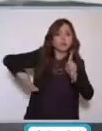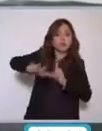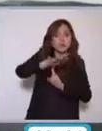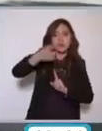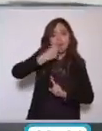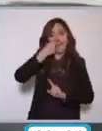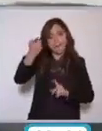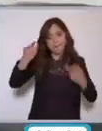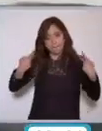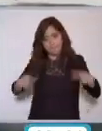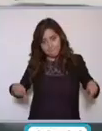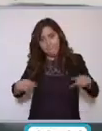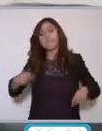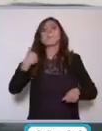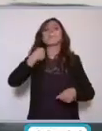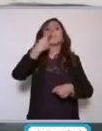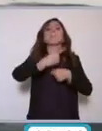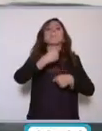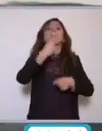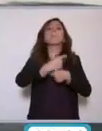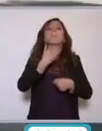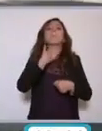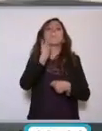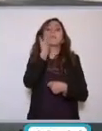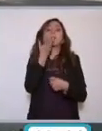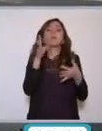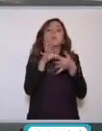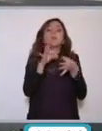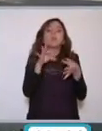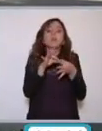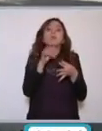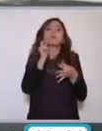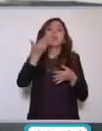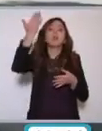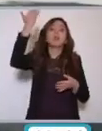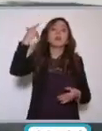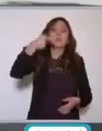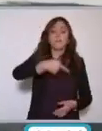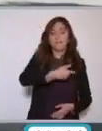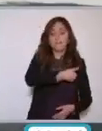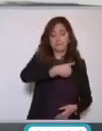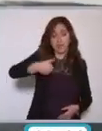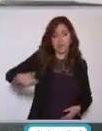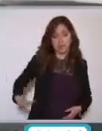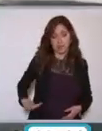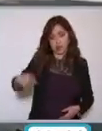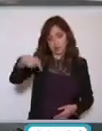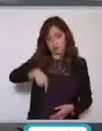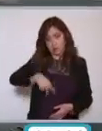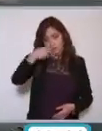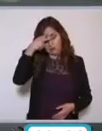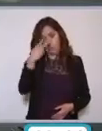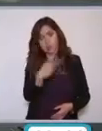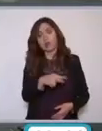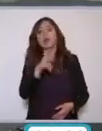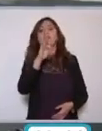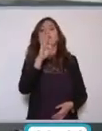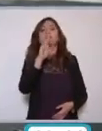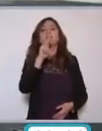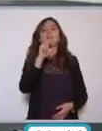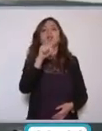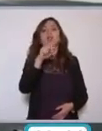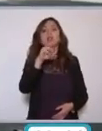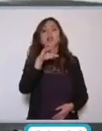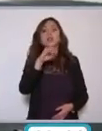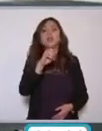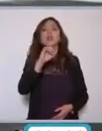teóricos, primero les voy a contar, tío Alberto, que siendo presidente de la República Francisco I. Madero, pues